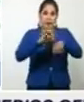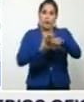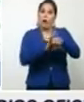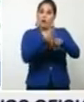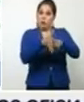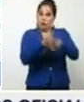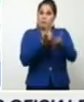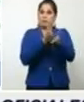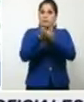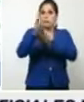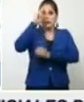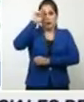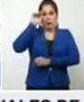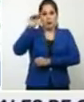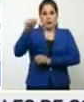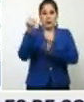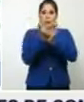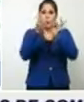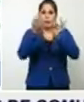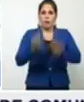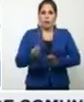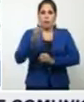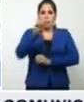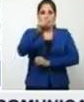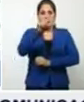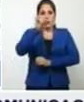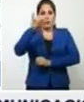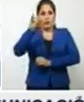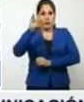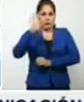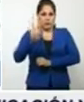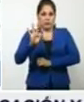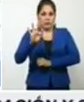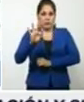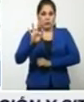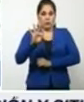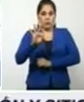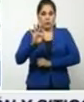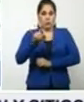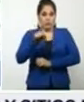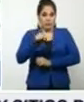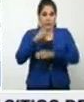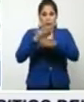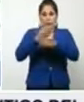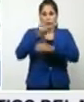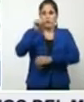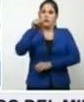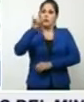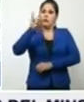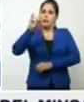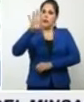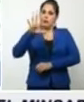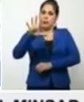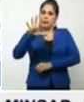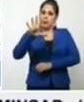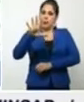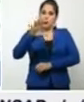mantienen ingresados confirmados 168, de ellos 165, o sea, el